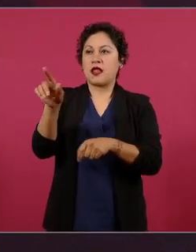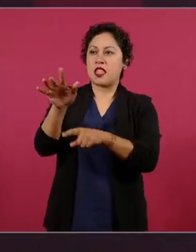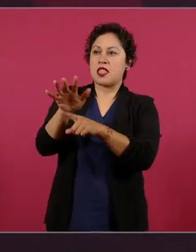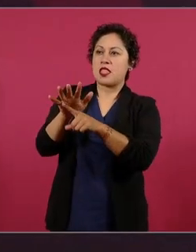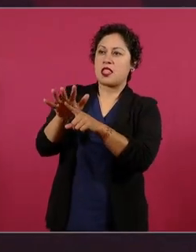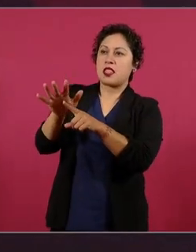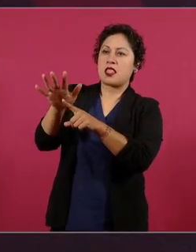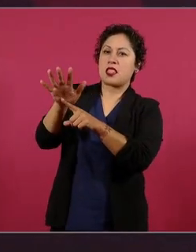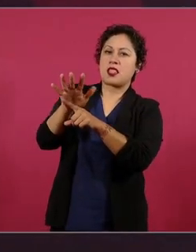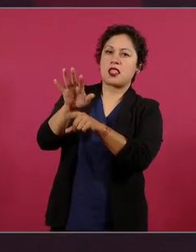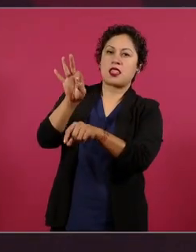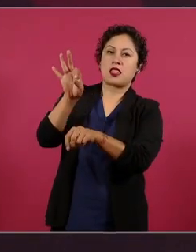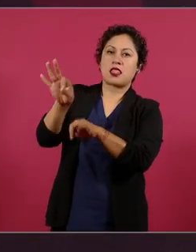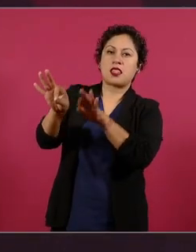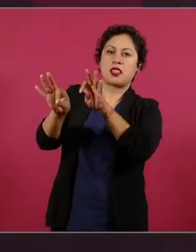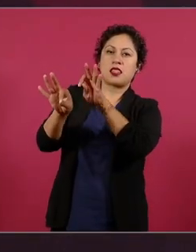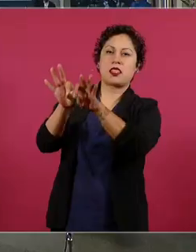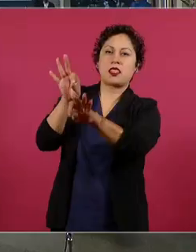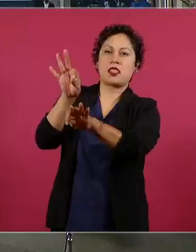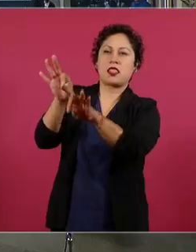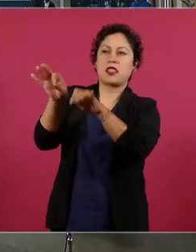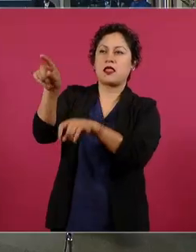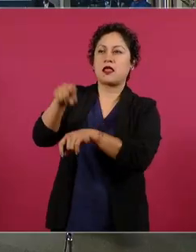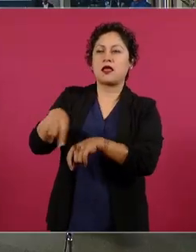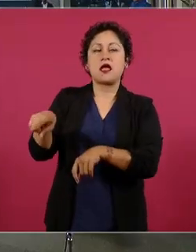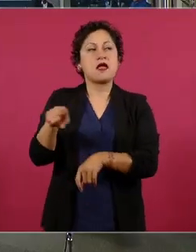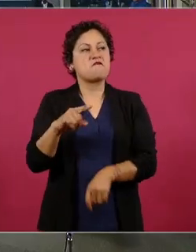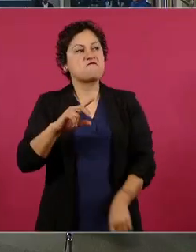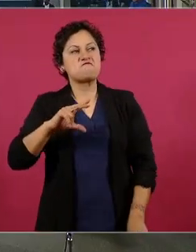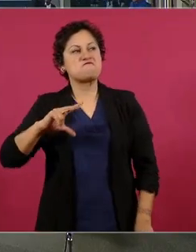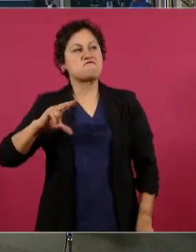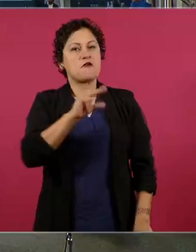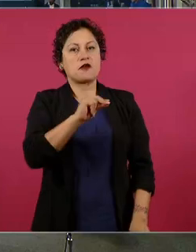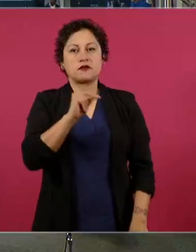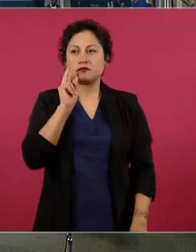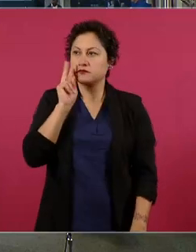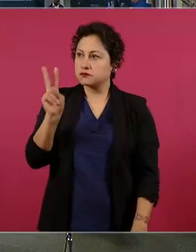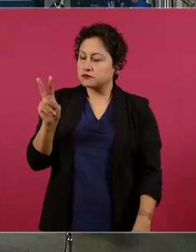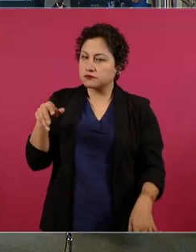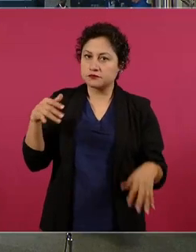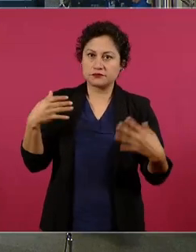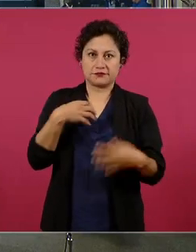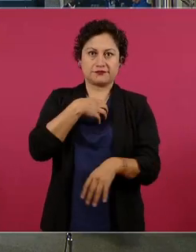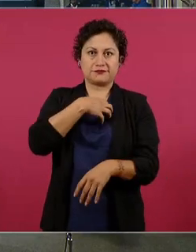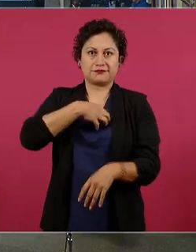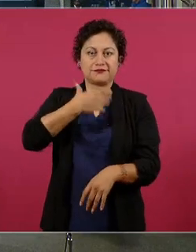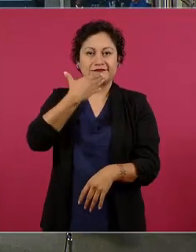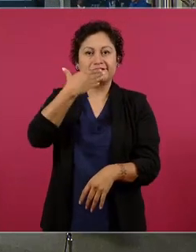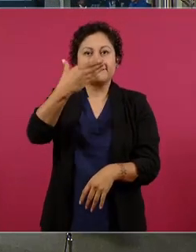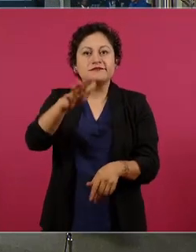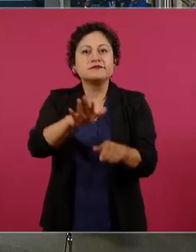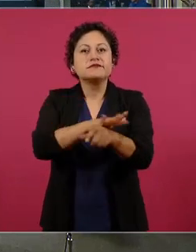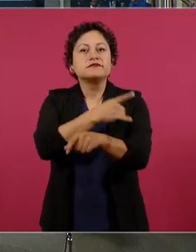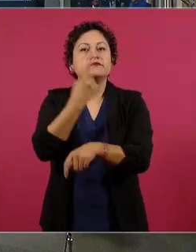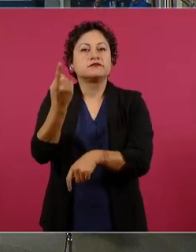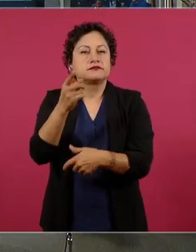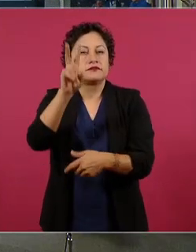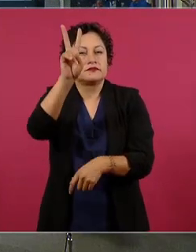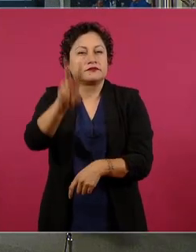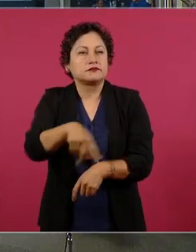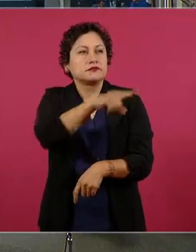¿Se acuerdan de cómo primero votan en